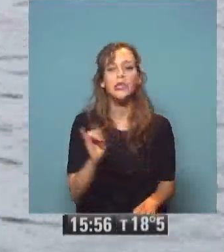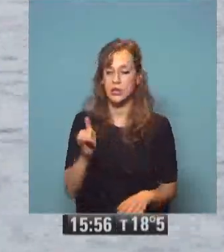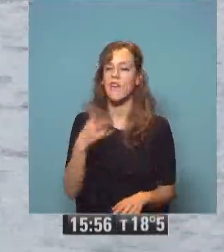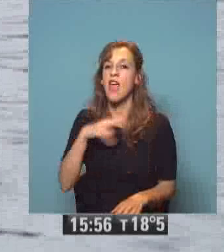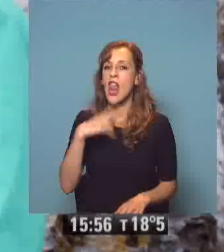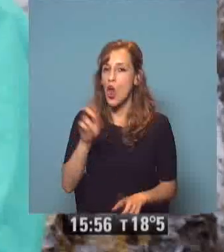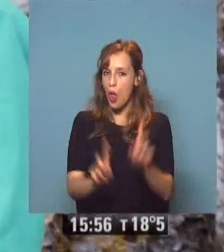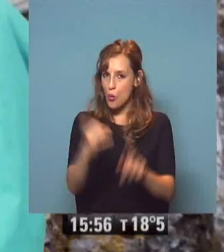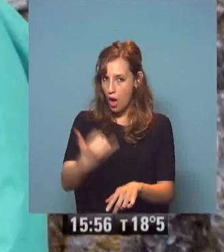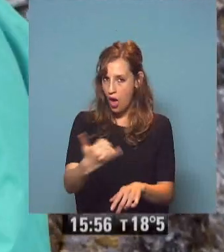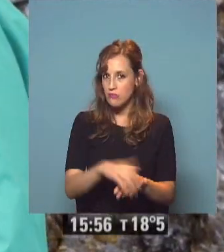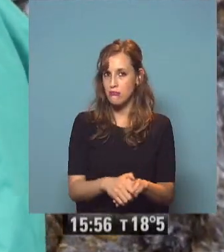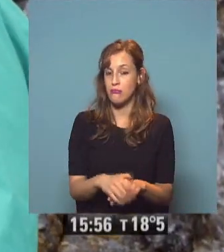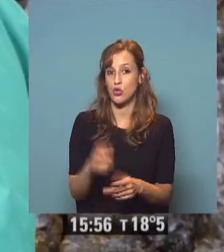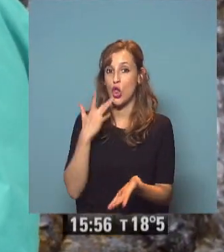no la tocaste.